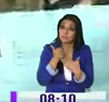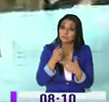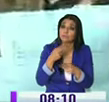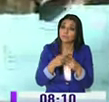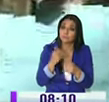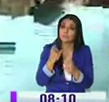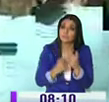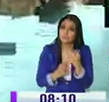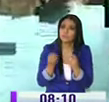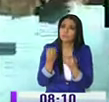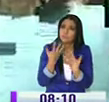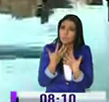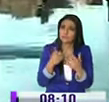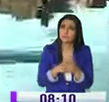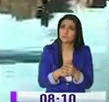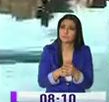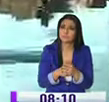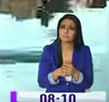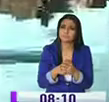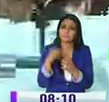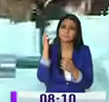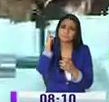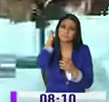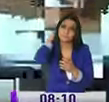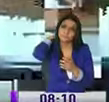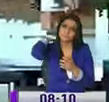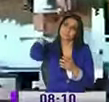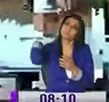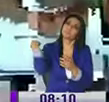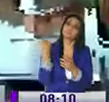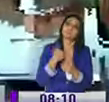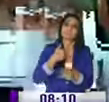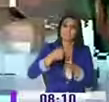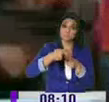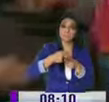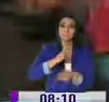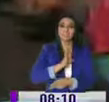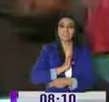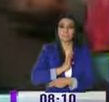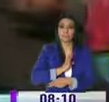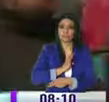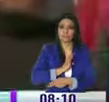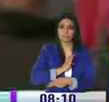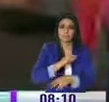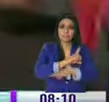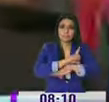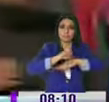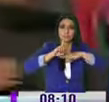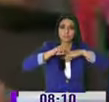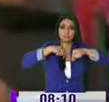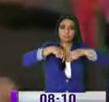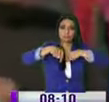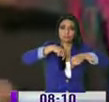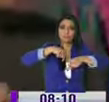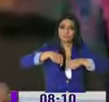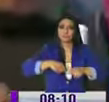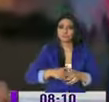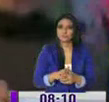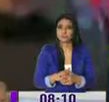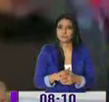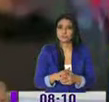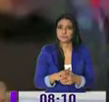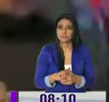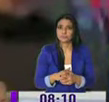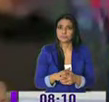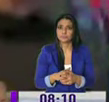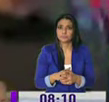me ha pedido y cuéntame cuál es su puesto si soy víctor o barreras técnico de la dirección de movilidad definitivamente la postura del